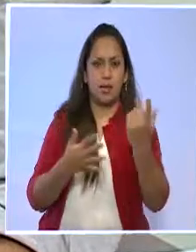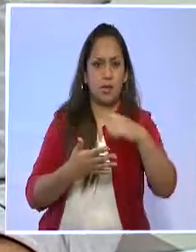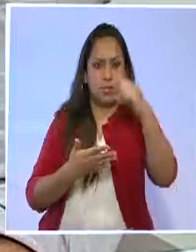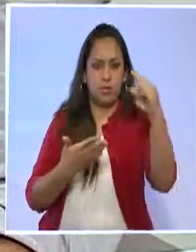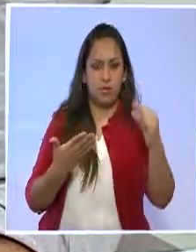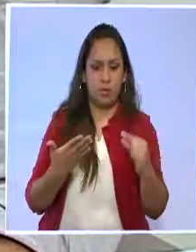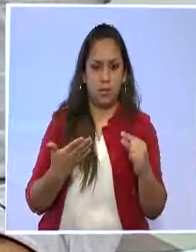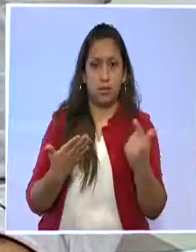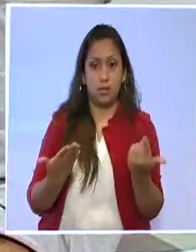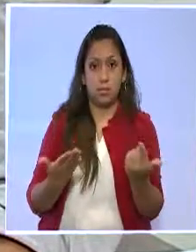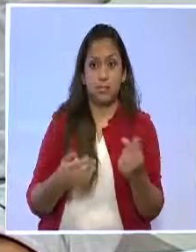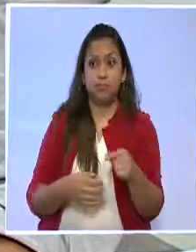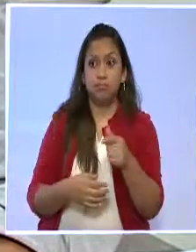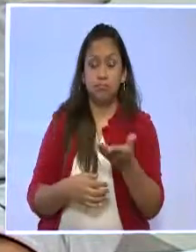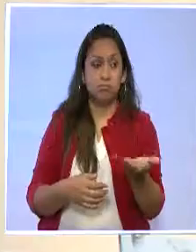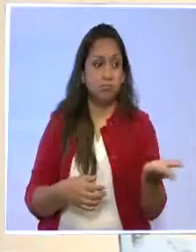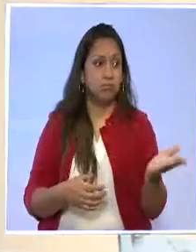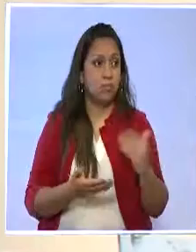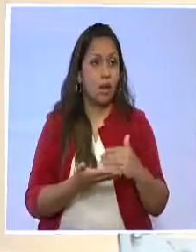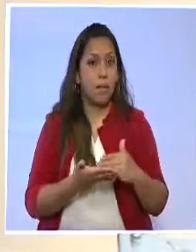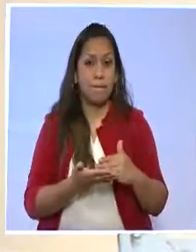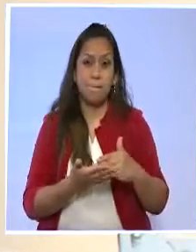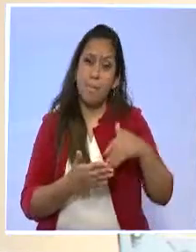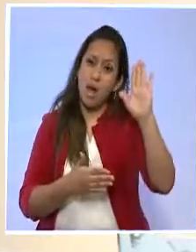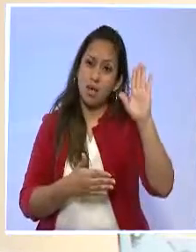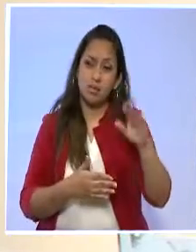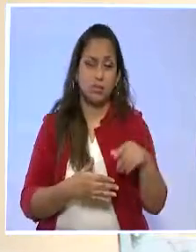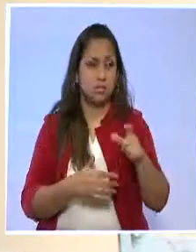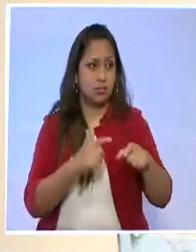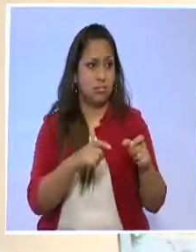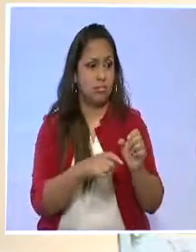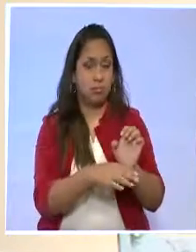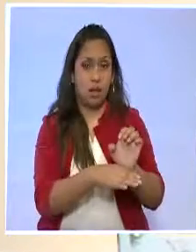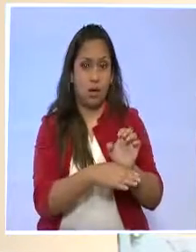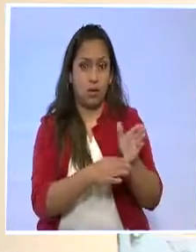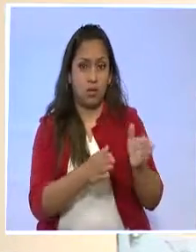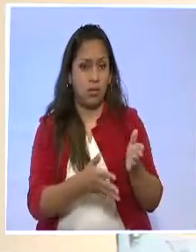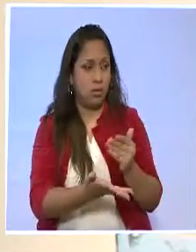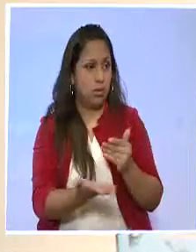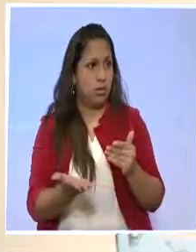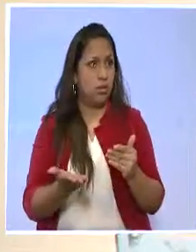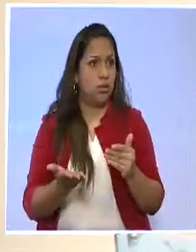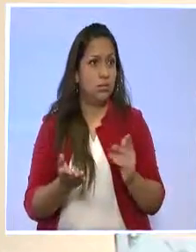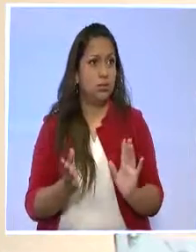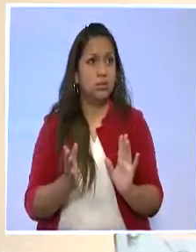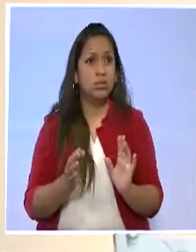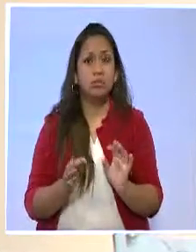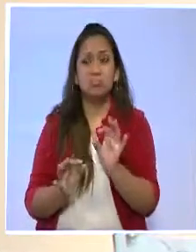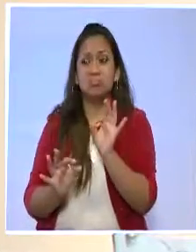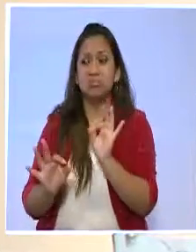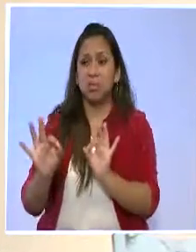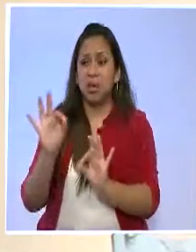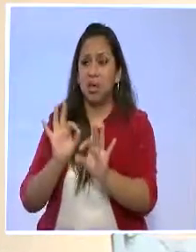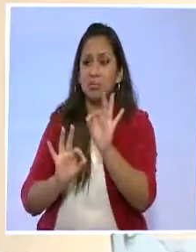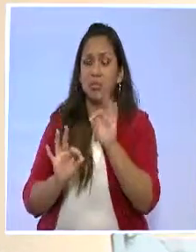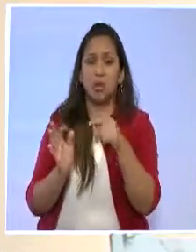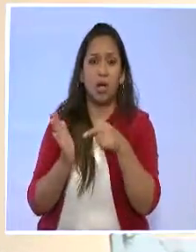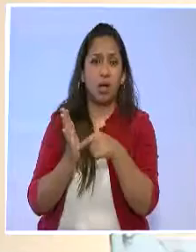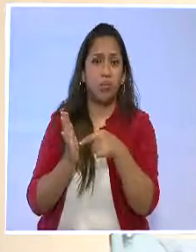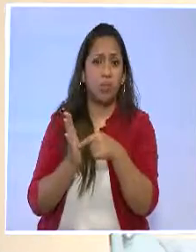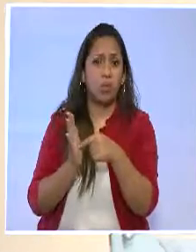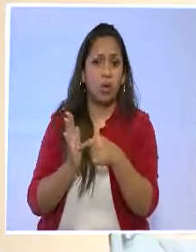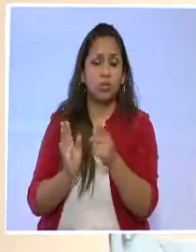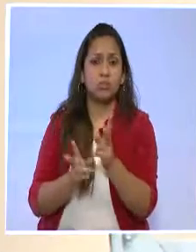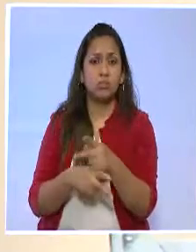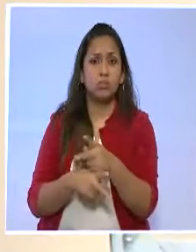bien de consumo para la mayoría del pueblo sino afectamos esas cosas le afectamos o subimos el impuesto a esos productos